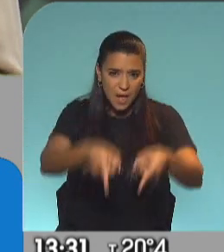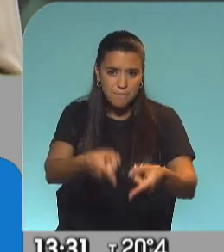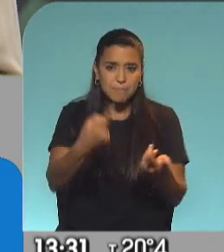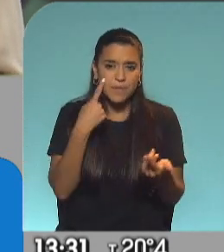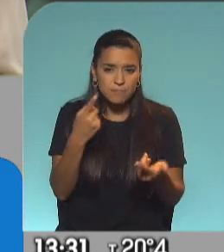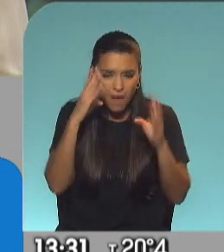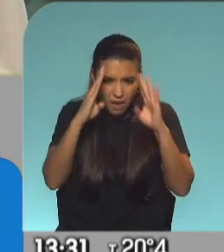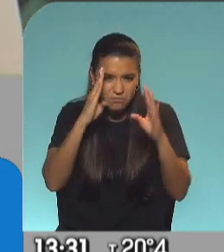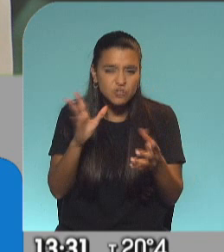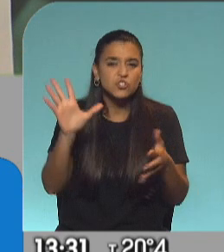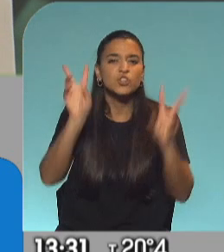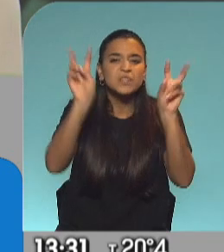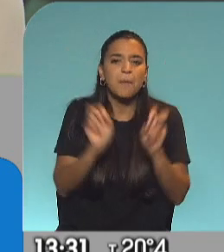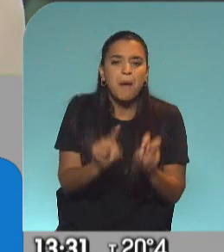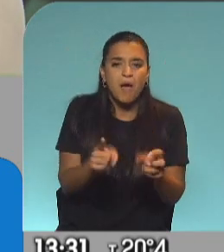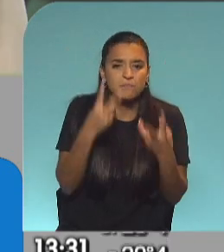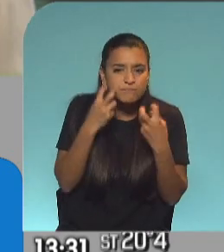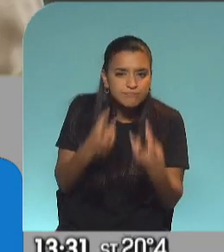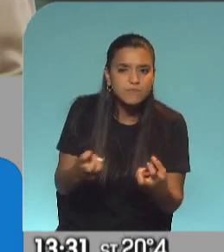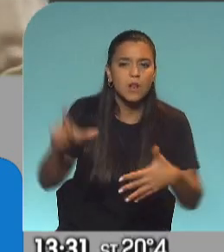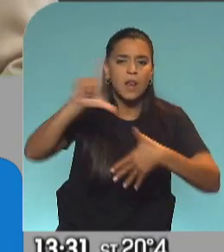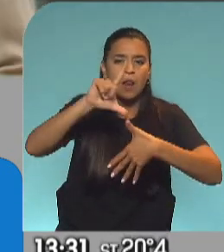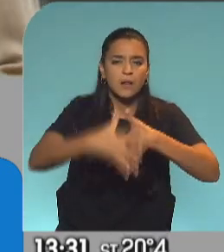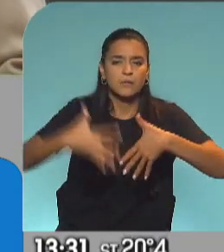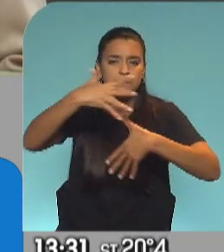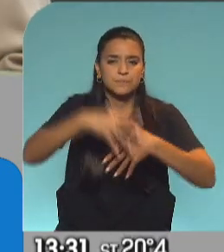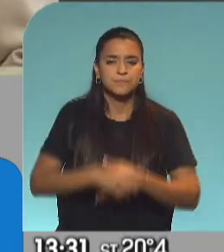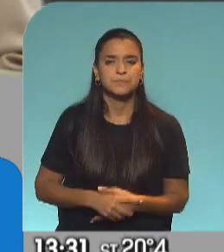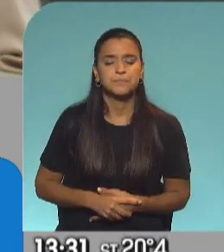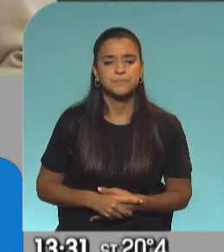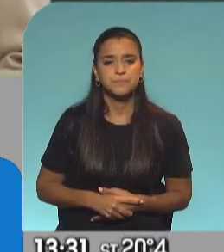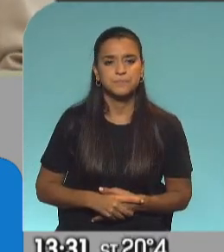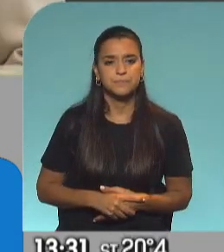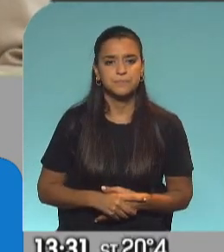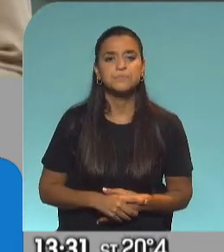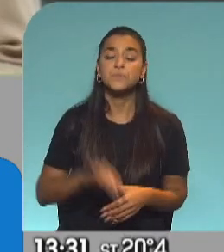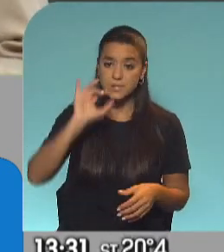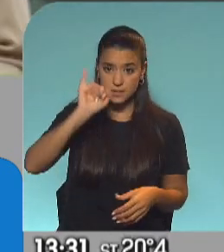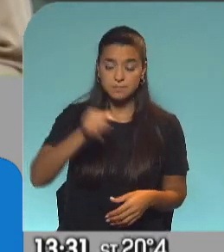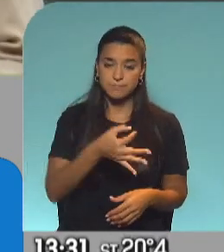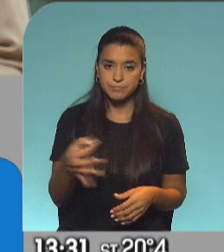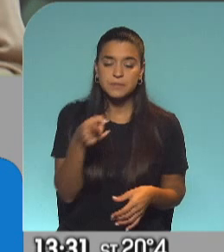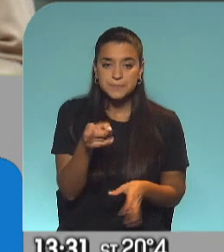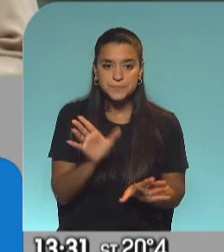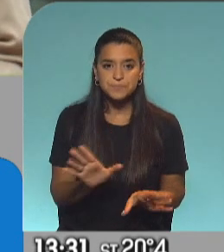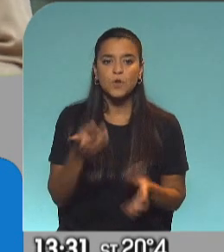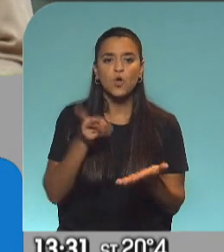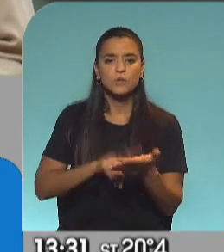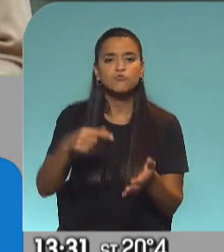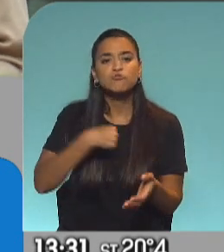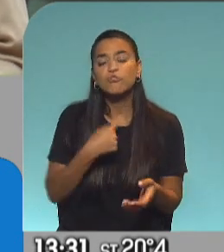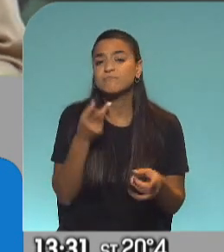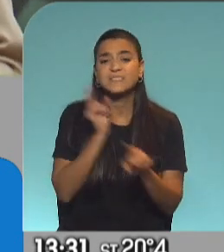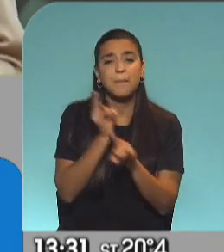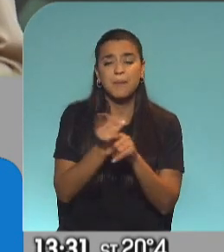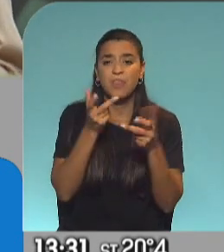seguís con atención el tema de los estudios, sobre todo latinoamericanos. Sí, ahí, de nuevo, lo que yo digo